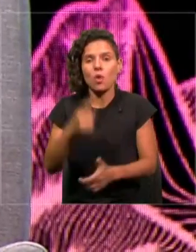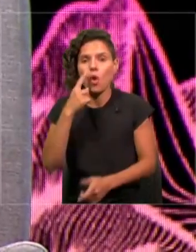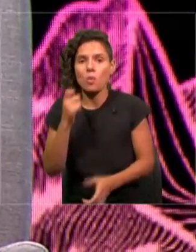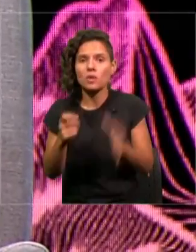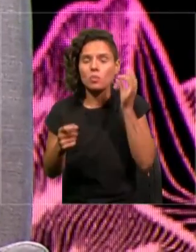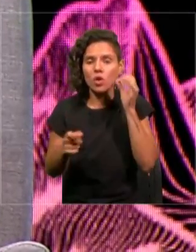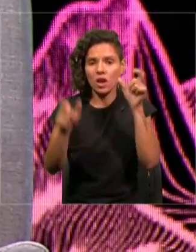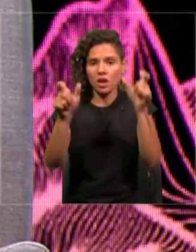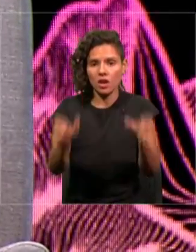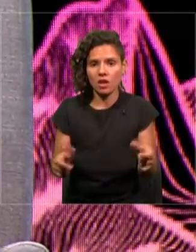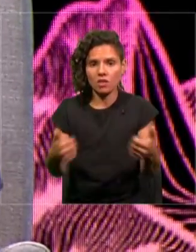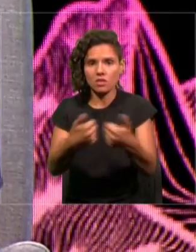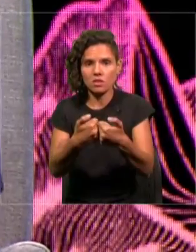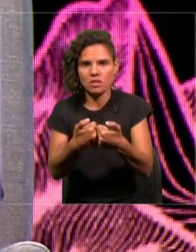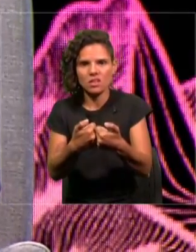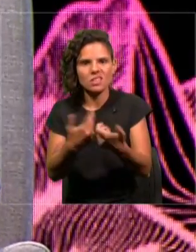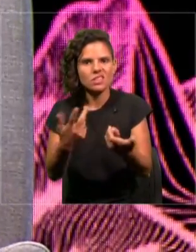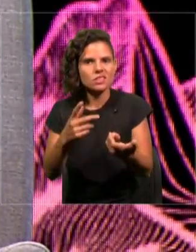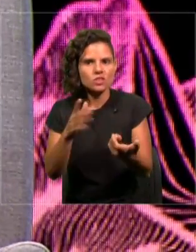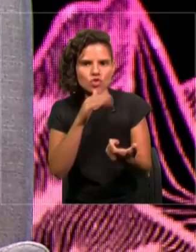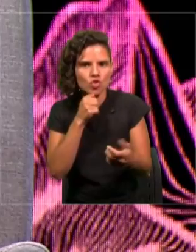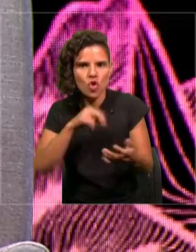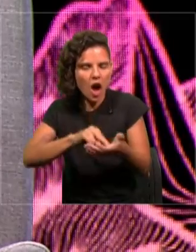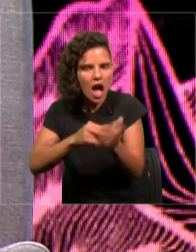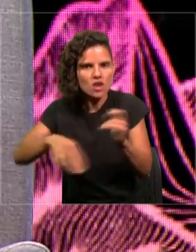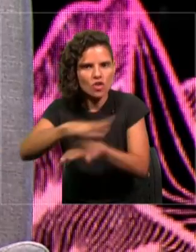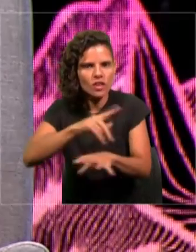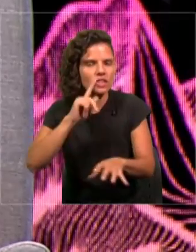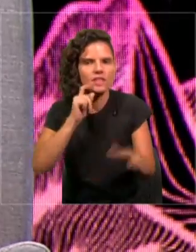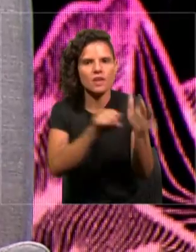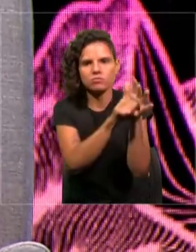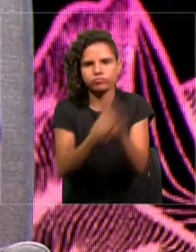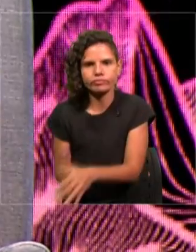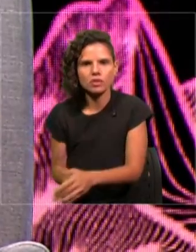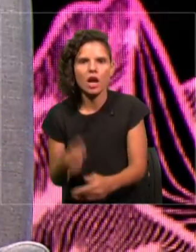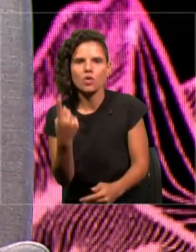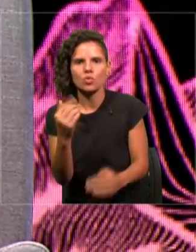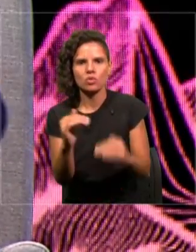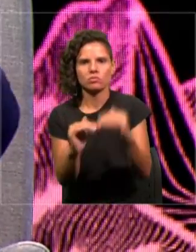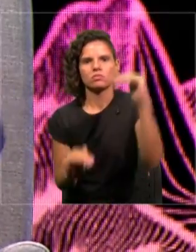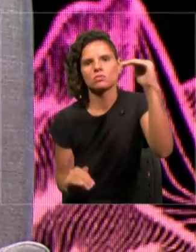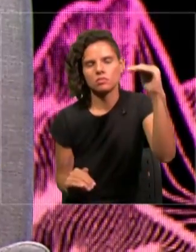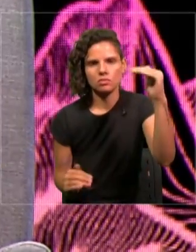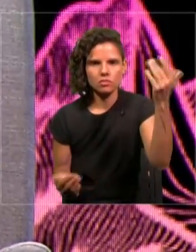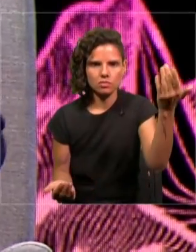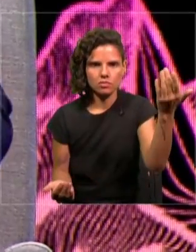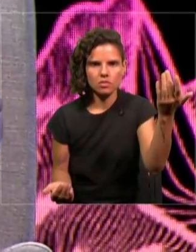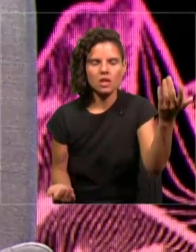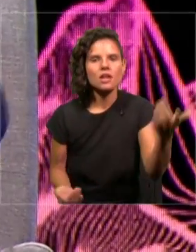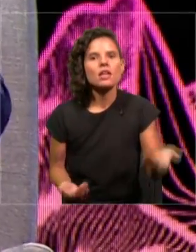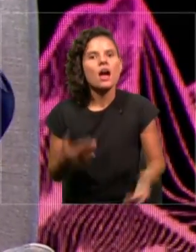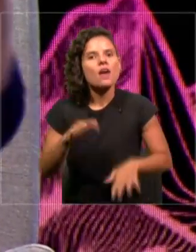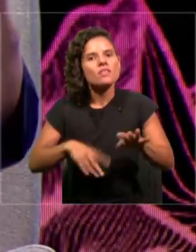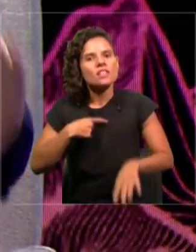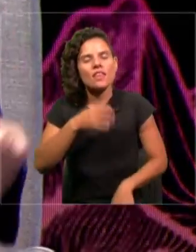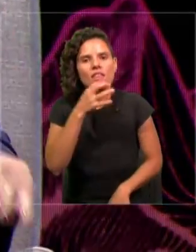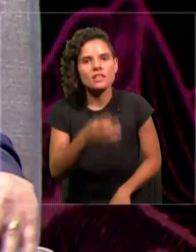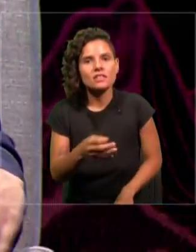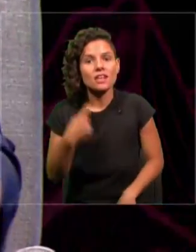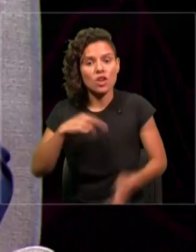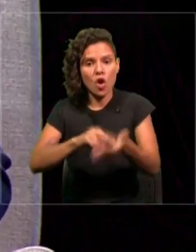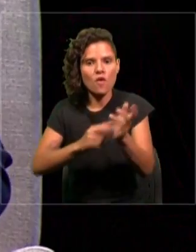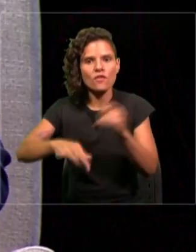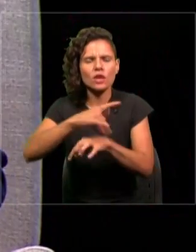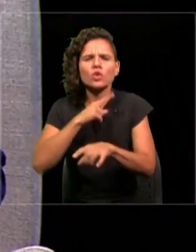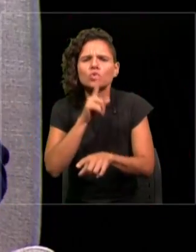hay conflicto, es porque hay uno que está siendo dominado. Es tan simple como eso. Y cuando algunos apelan a la necesidad de parar el